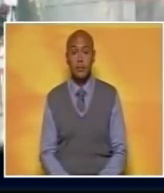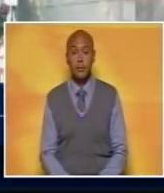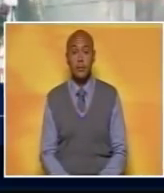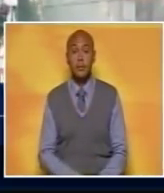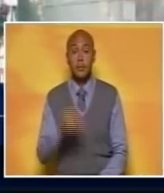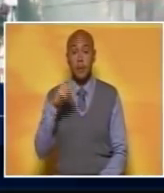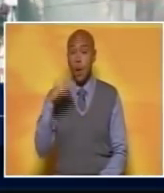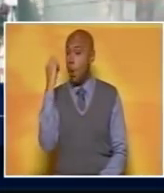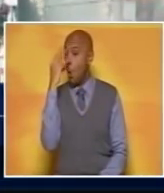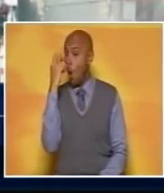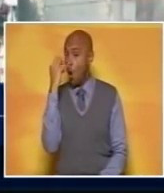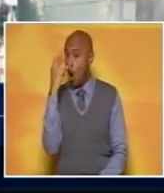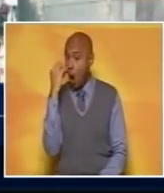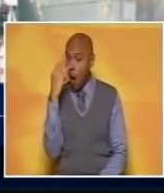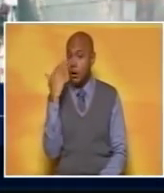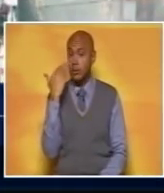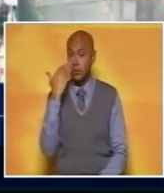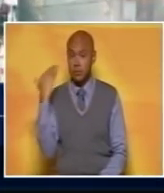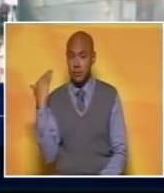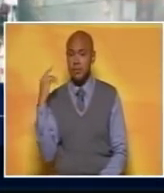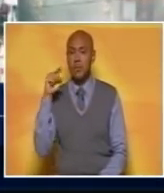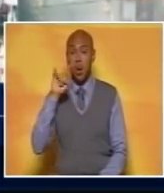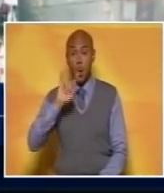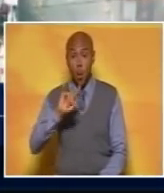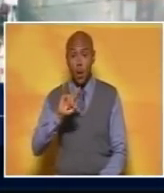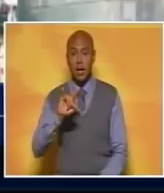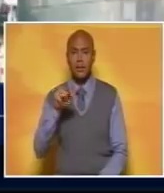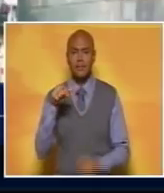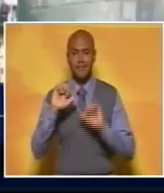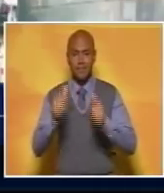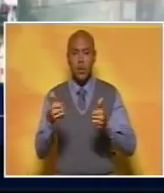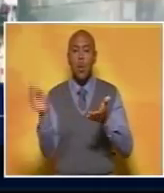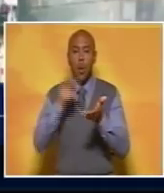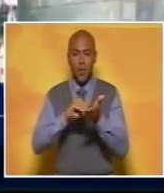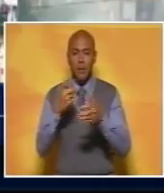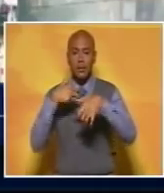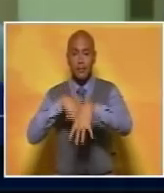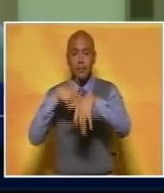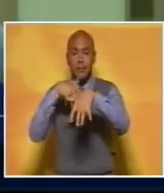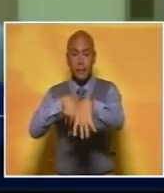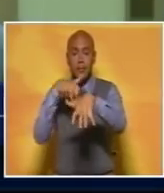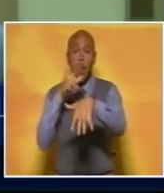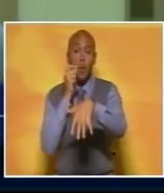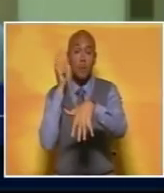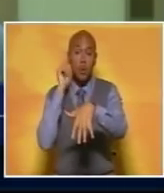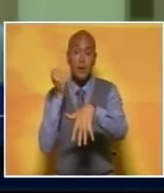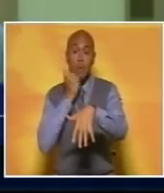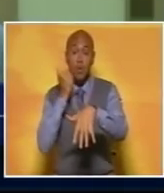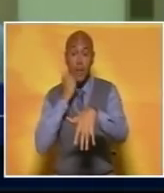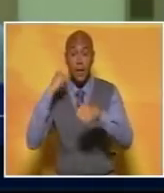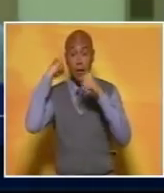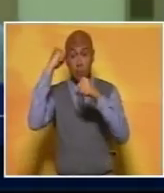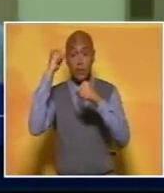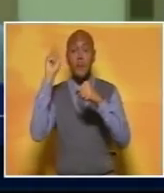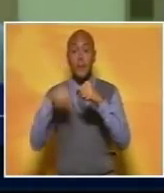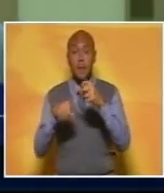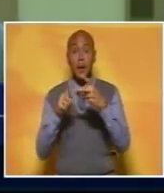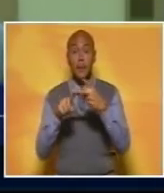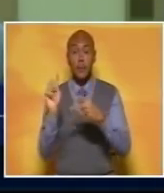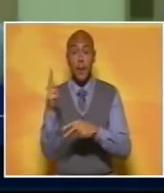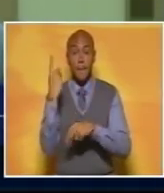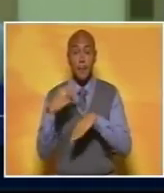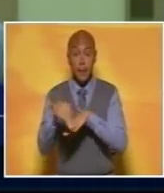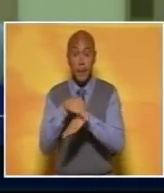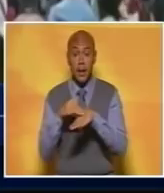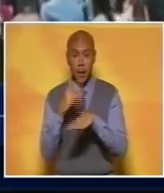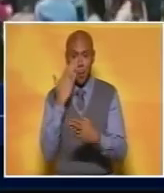En Hong Kong, la violencia marcó este lunes una nueva jornada de huelga convocada por el movimiento de protesta, en tanto que la primera ministra